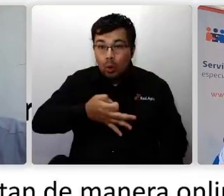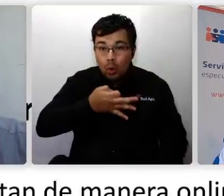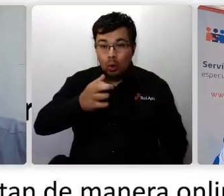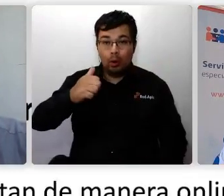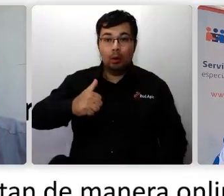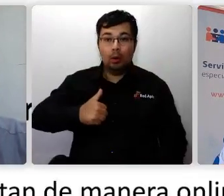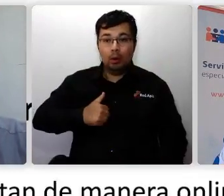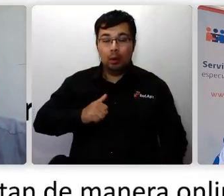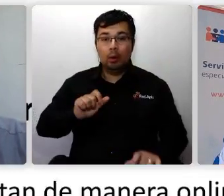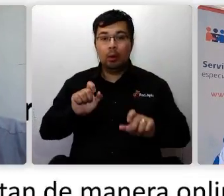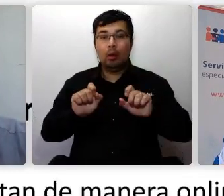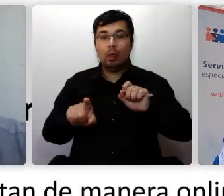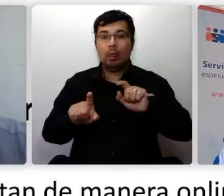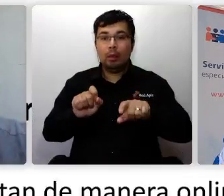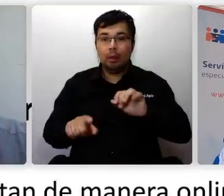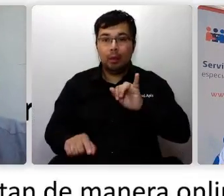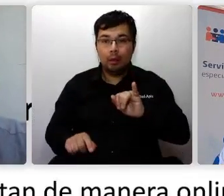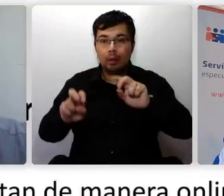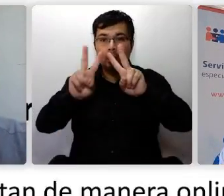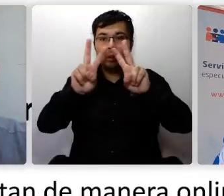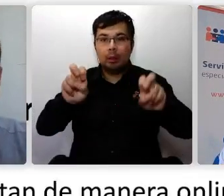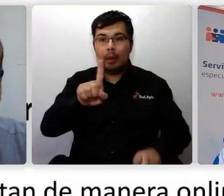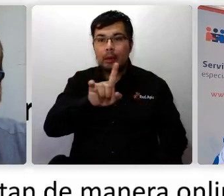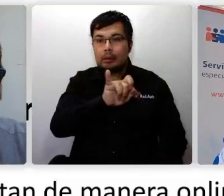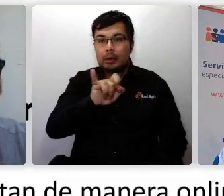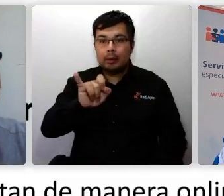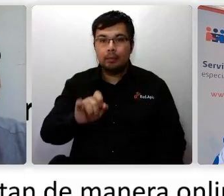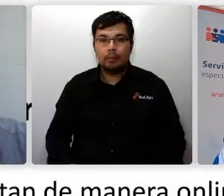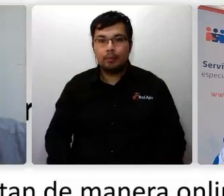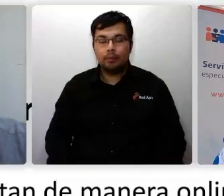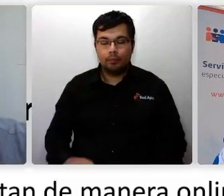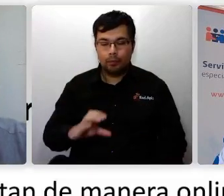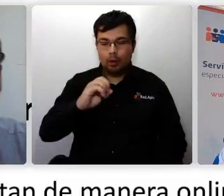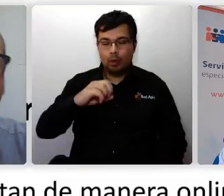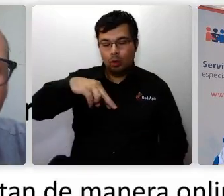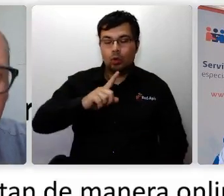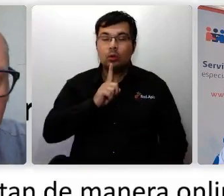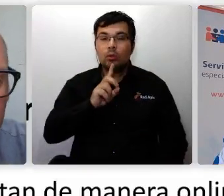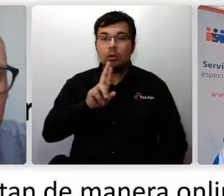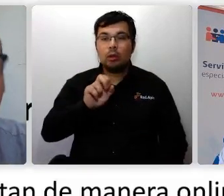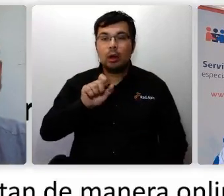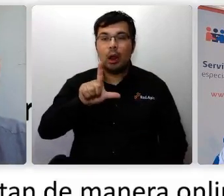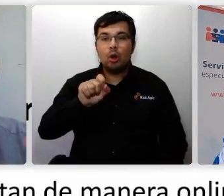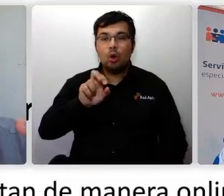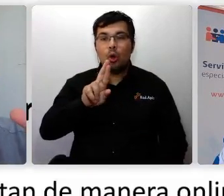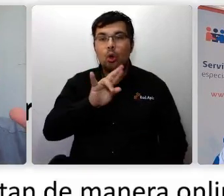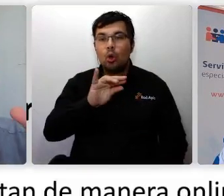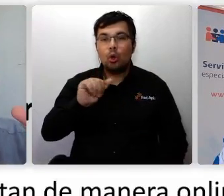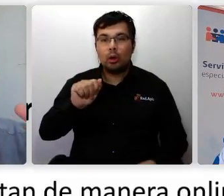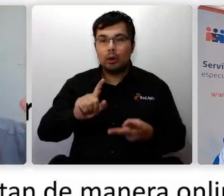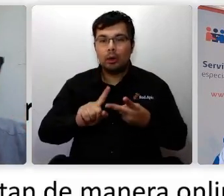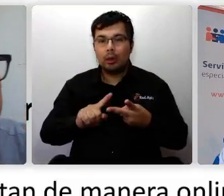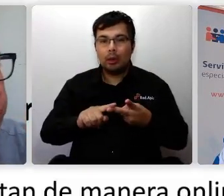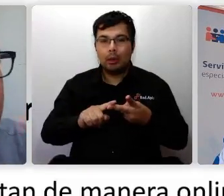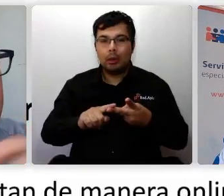Defensoría netamente temas con el Servicio de Impuesto Interno. Contraloría, Tesorería, las municipalidades,